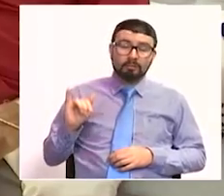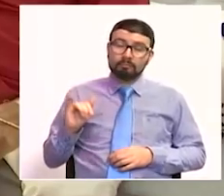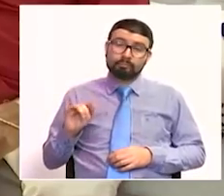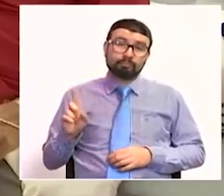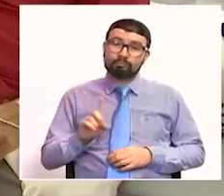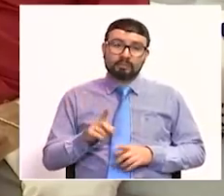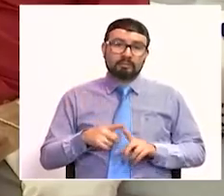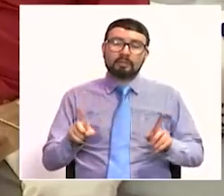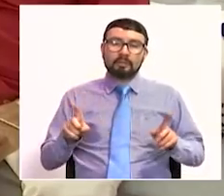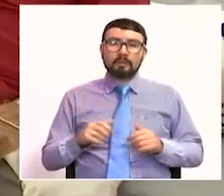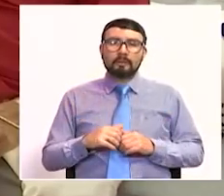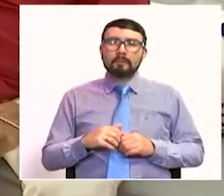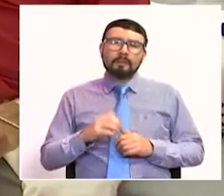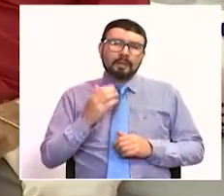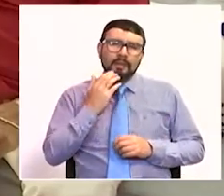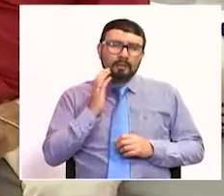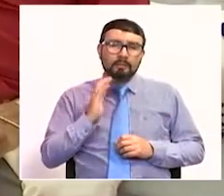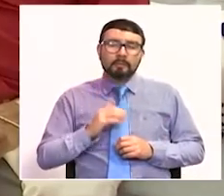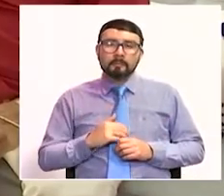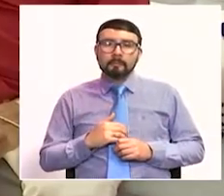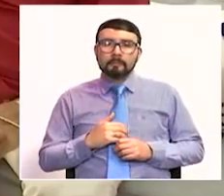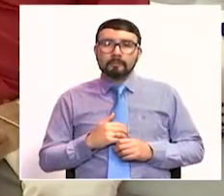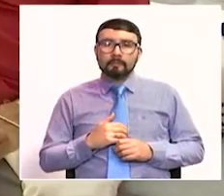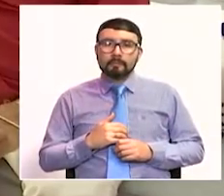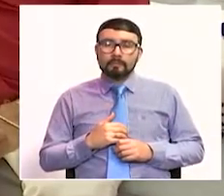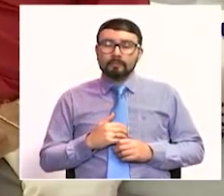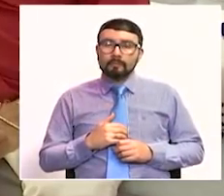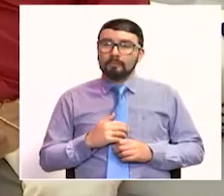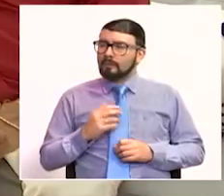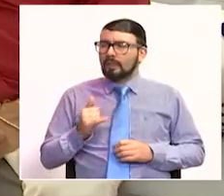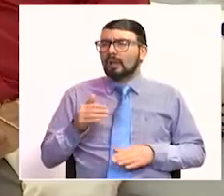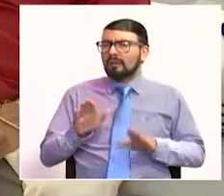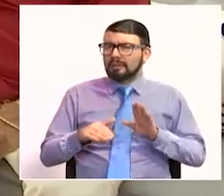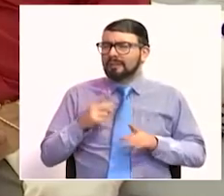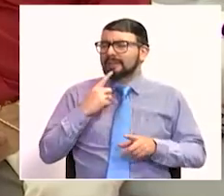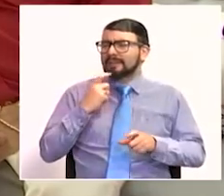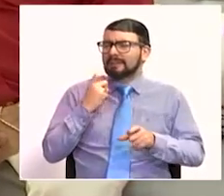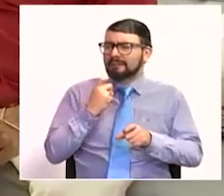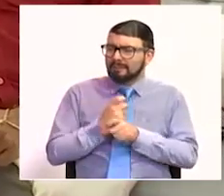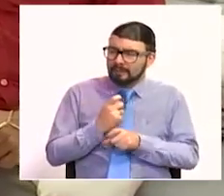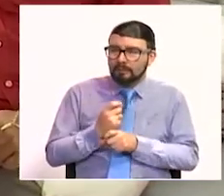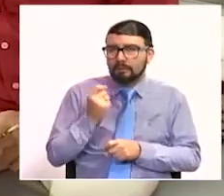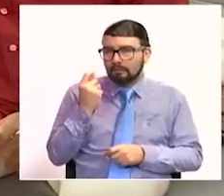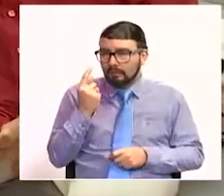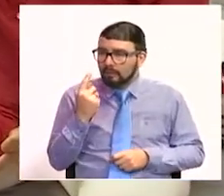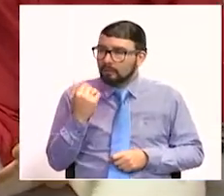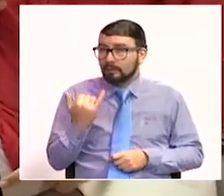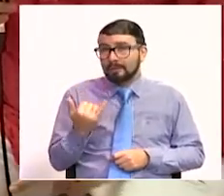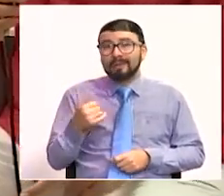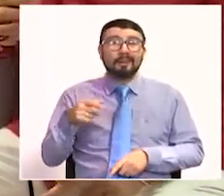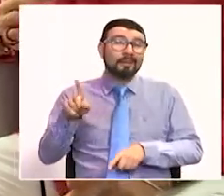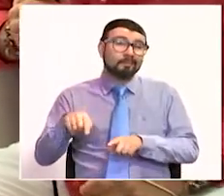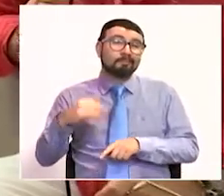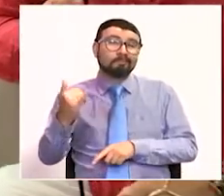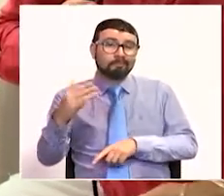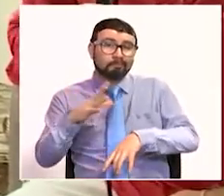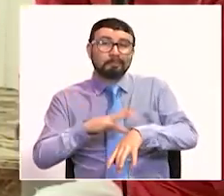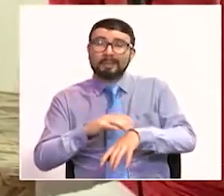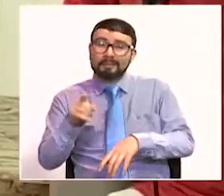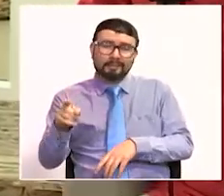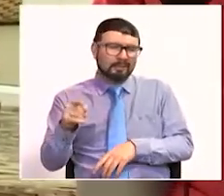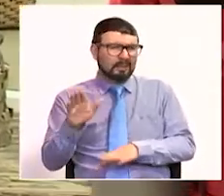un ejemplo, aunque es un poco difícil de entender y más para mis colegas, los